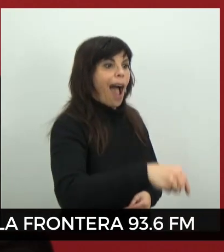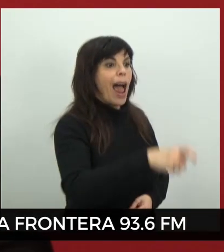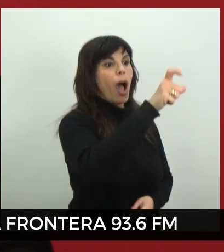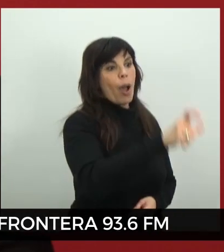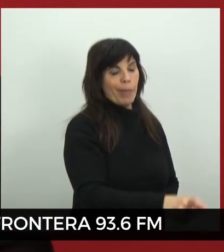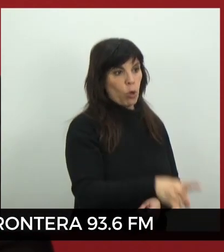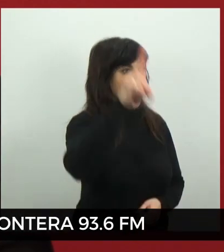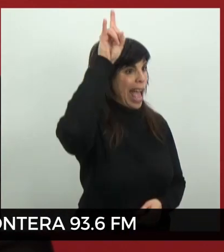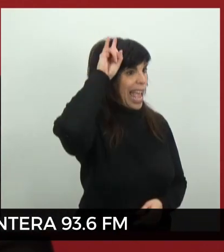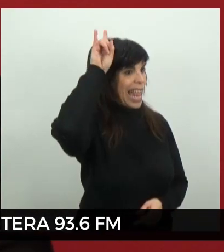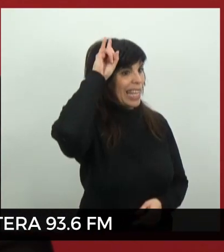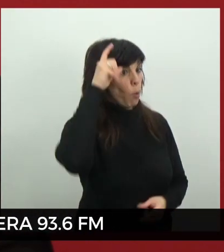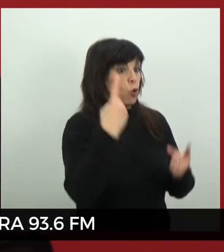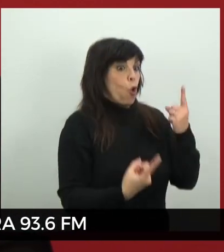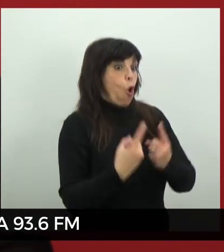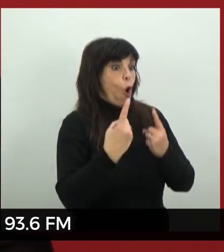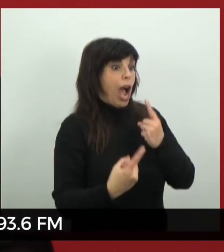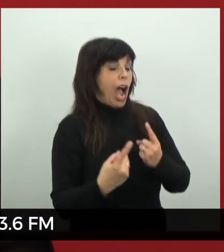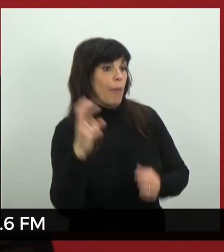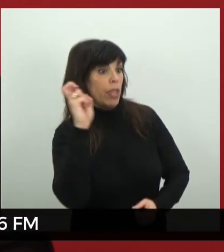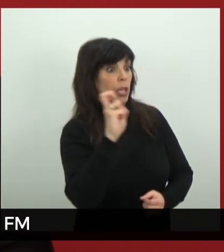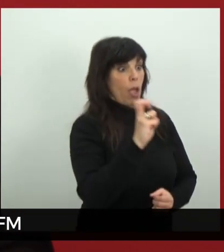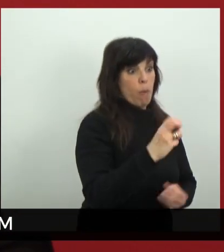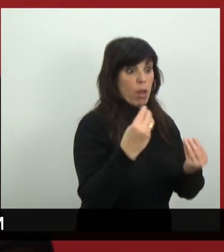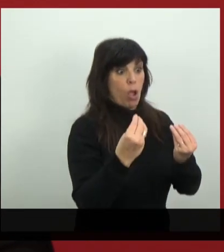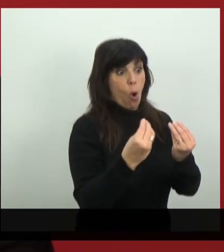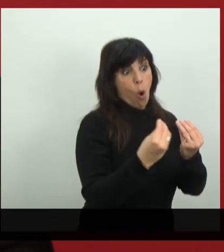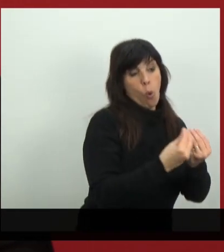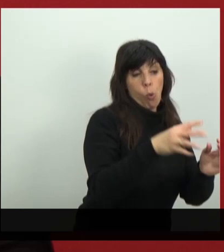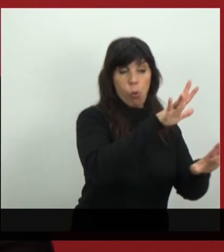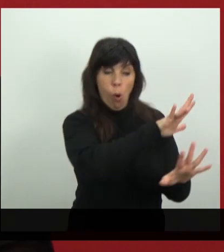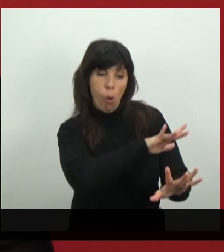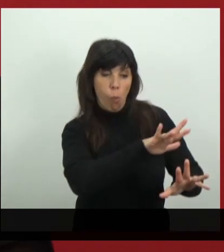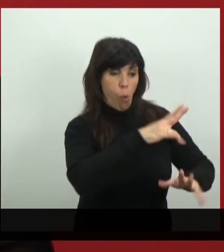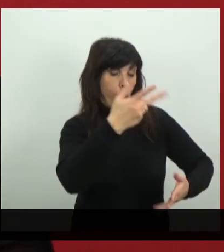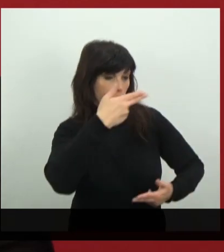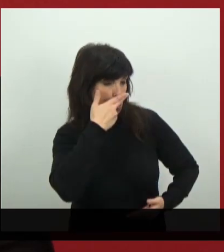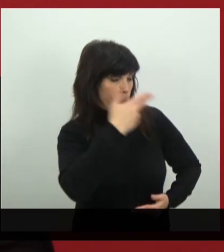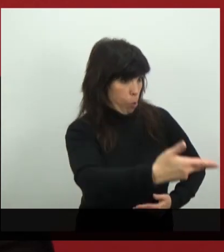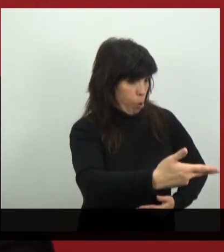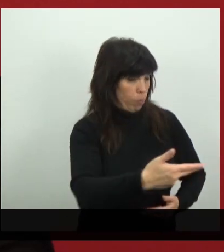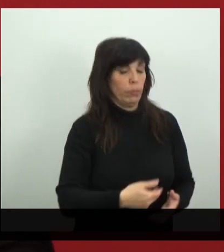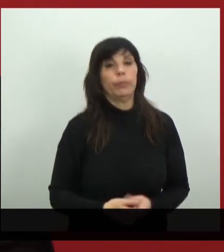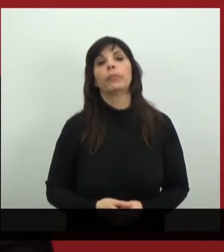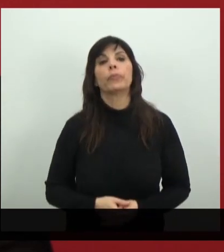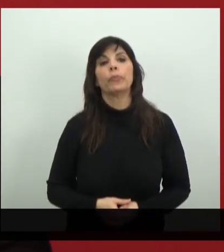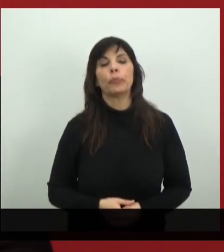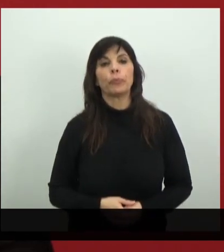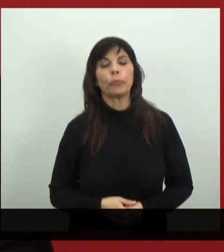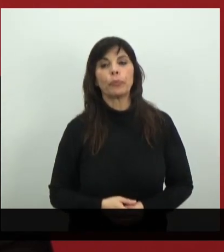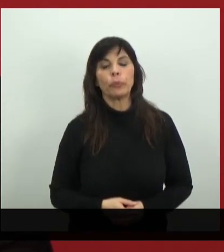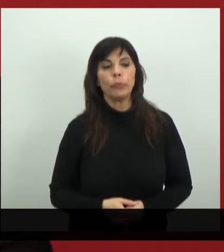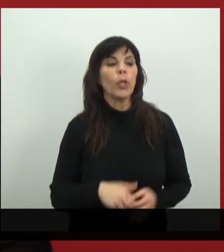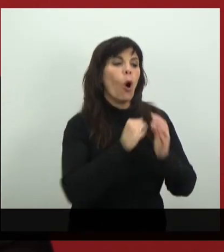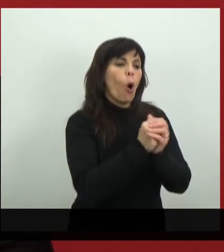voy a tratar una plenaria completa. ¿Cómo orar por un poseído? ¿Cómo tratar